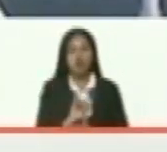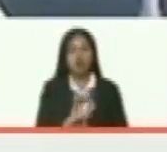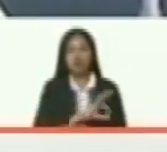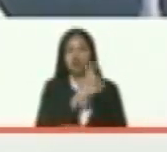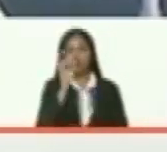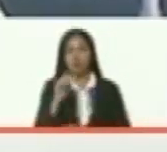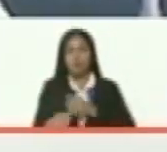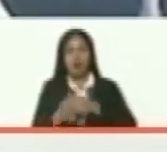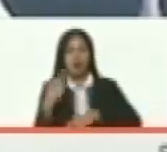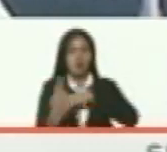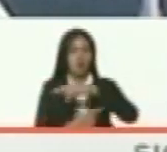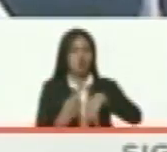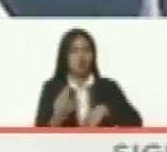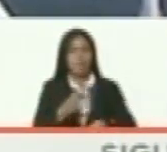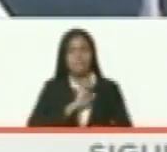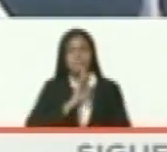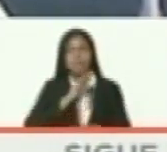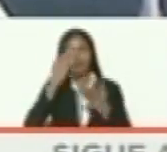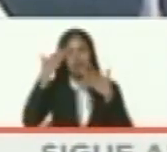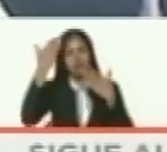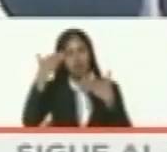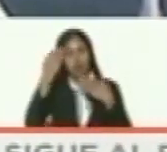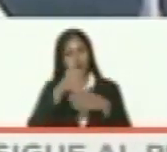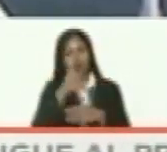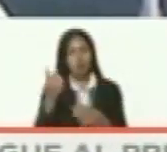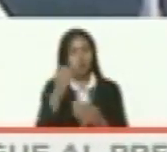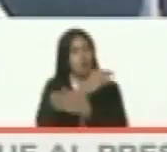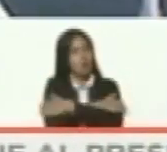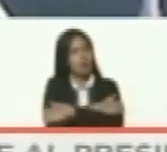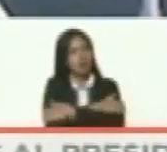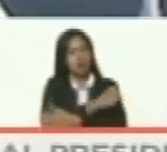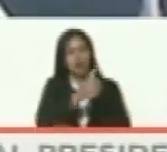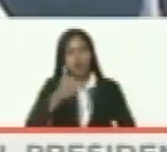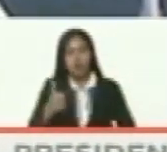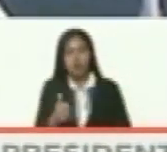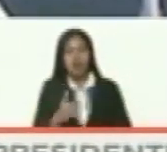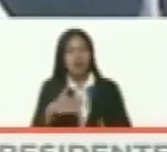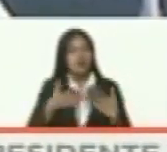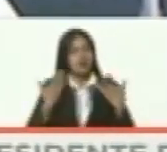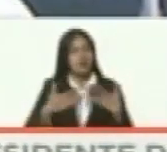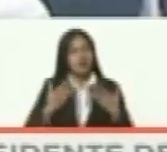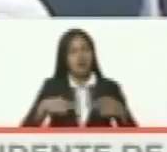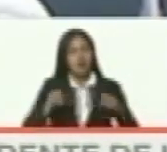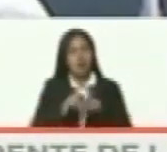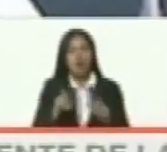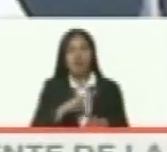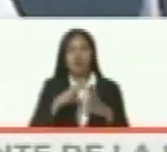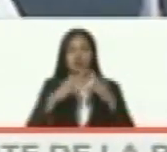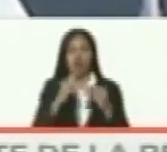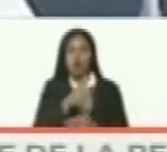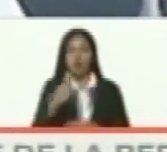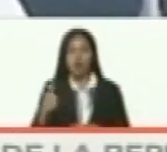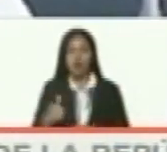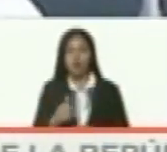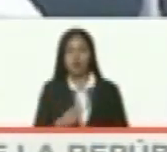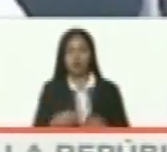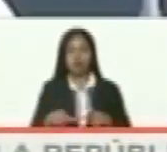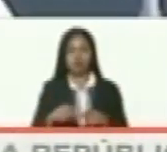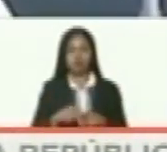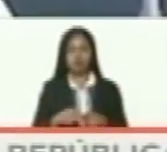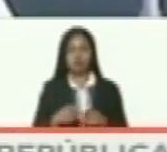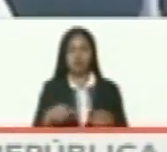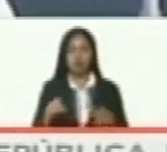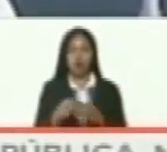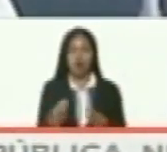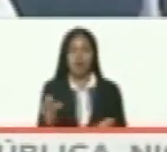revolucionarios del país. Mi saludo y mi abrazo y mi alegría de que todos los recursos que apruebo para